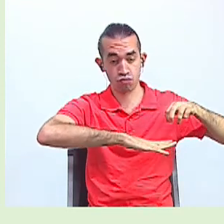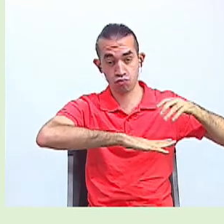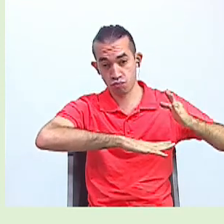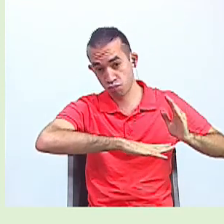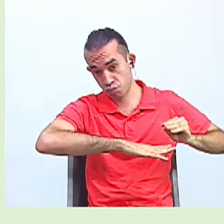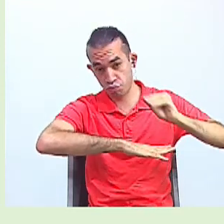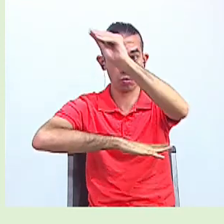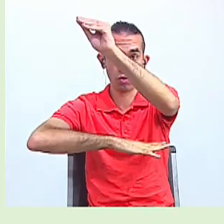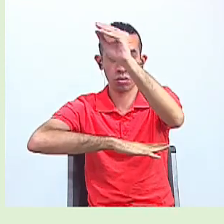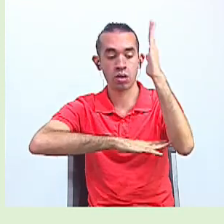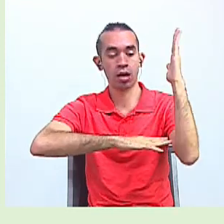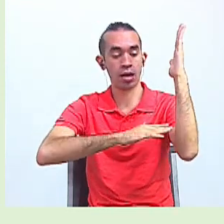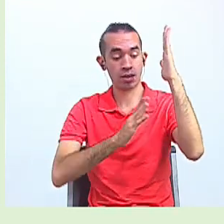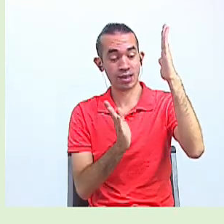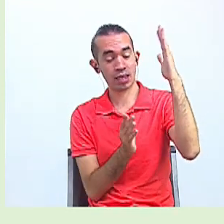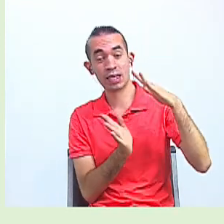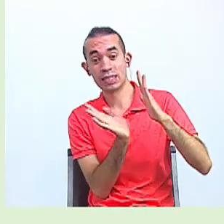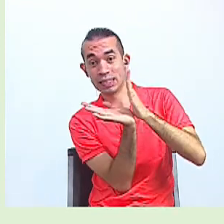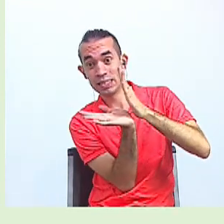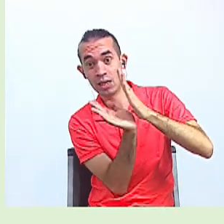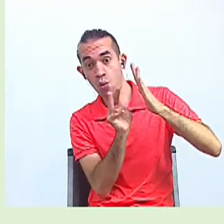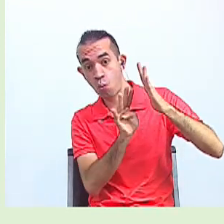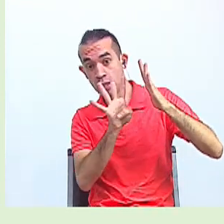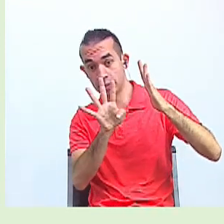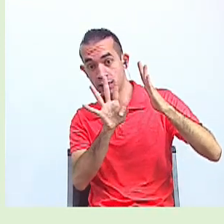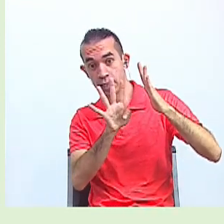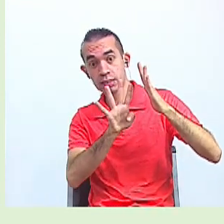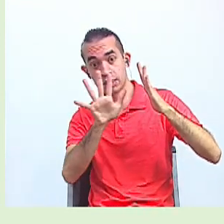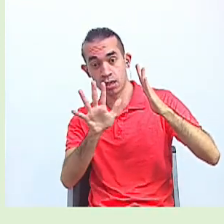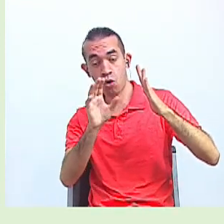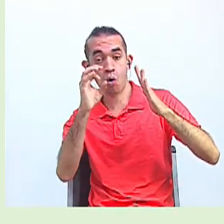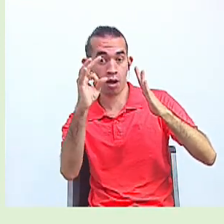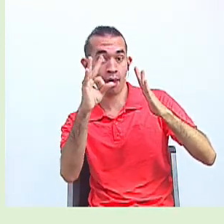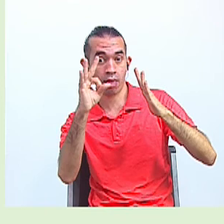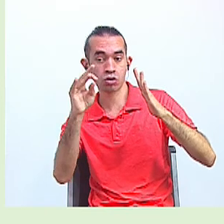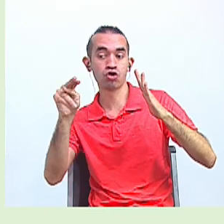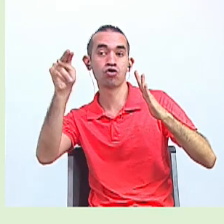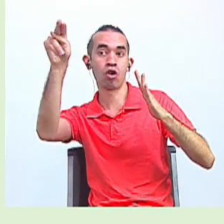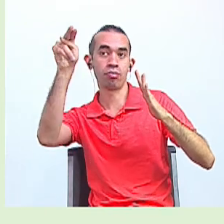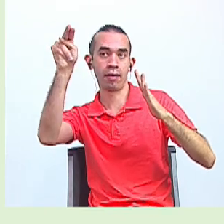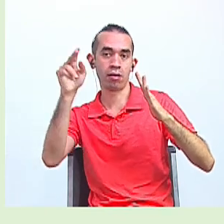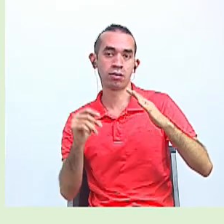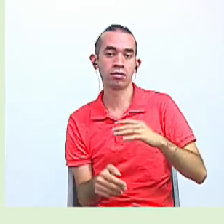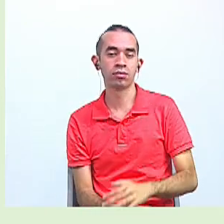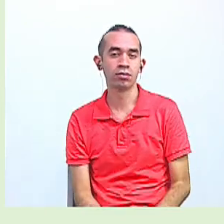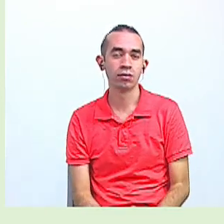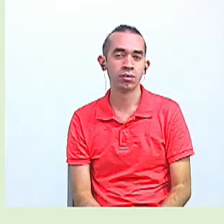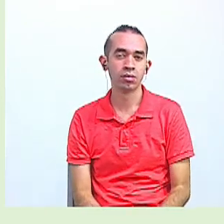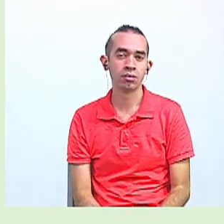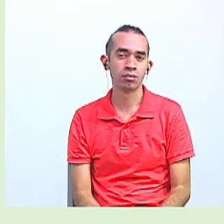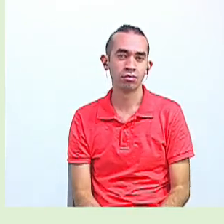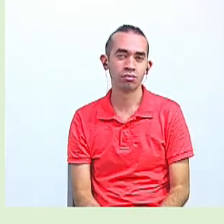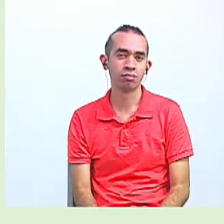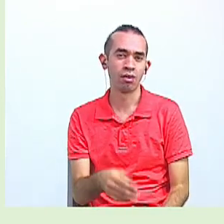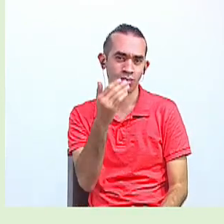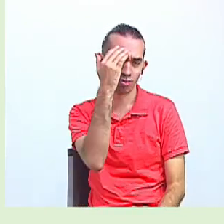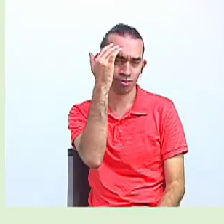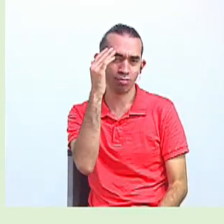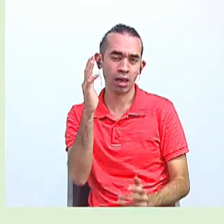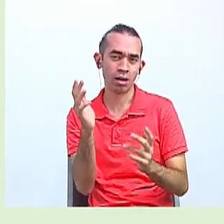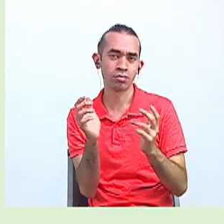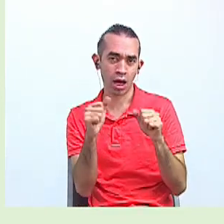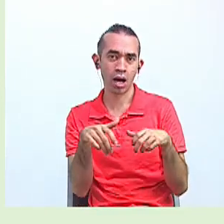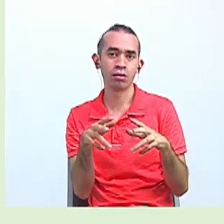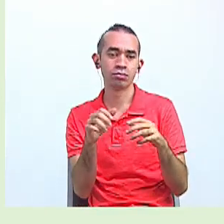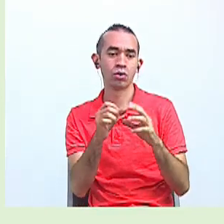¿qué tal? ¿Está quedando claro? Pero les pregunto, ¿podemos realizar este mismo cálculo que lo hicimos de manera gráfica mediante la